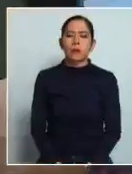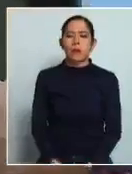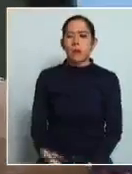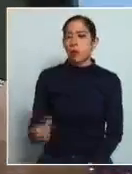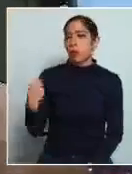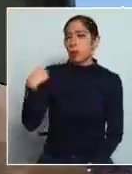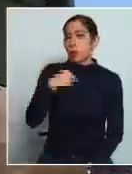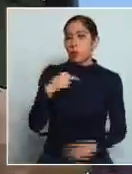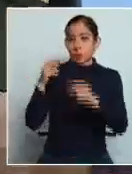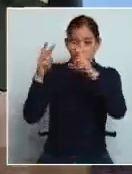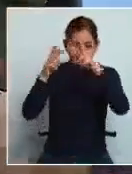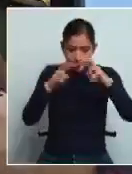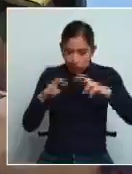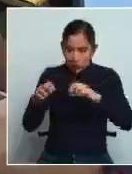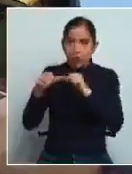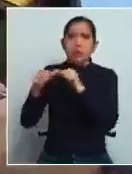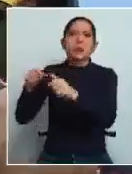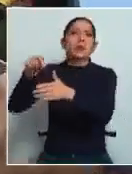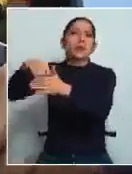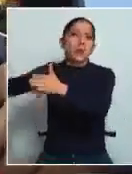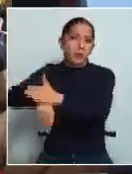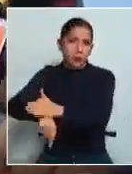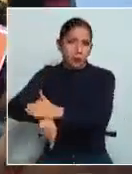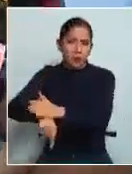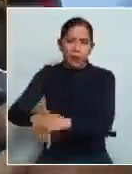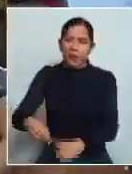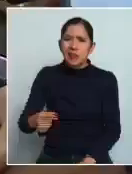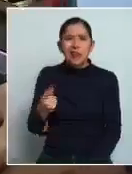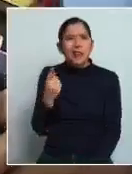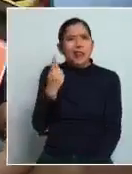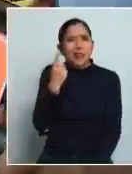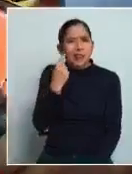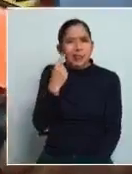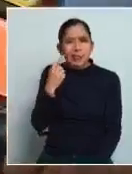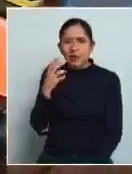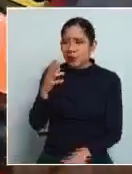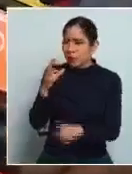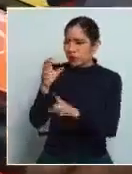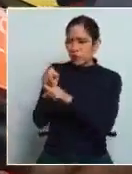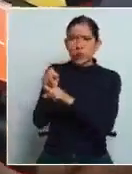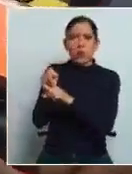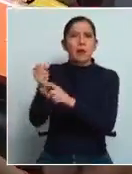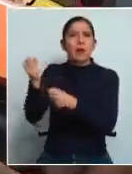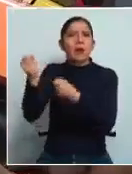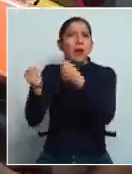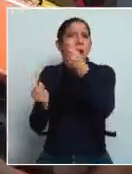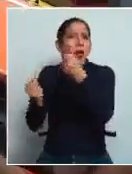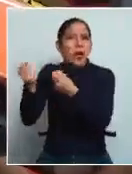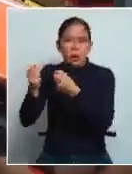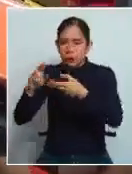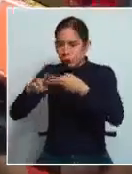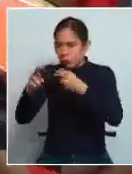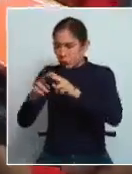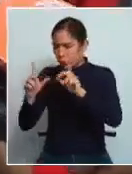estas investigaciones y en relación a ese caso acabamos de encontrar el motorizado con placa de